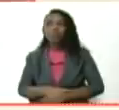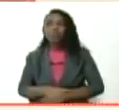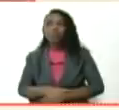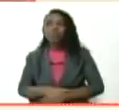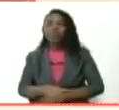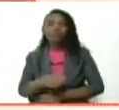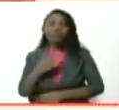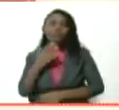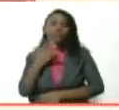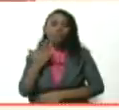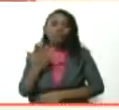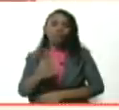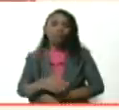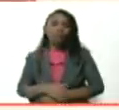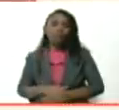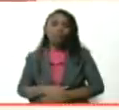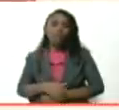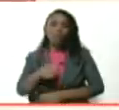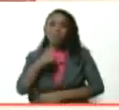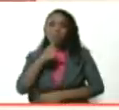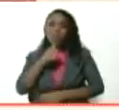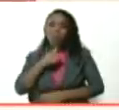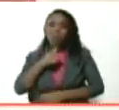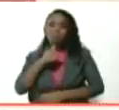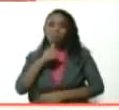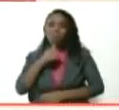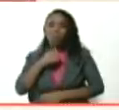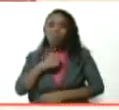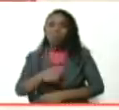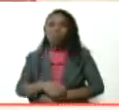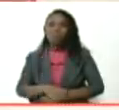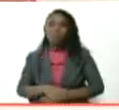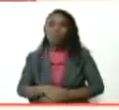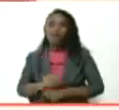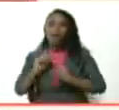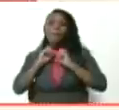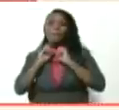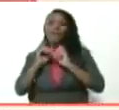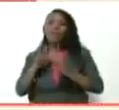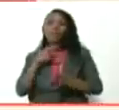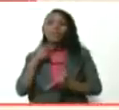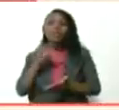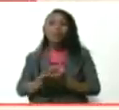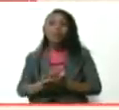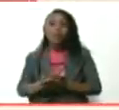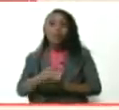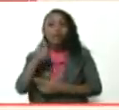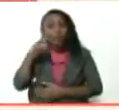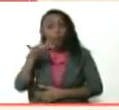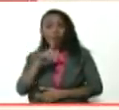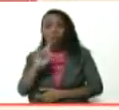inclusive resignado. Mira, perdimos al comandante Chávez y el pueblo no se resignó.